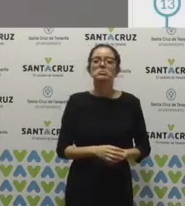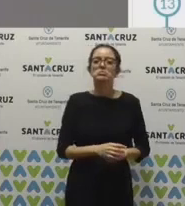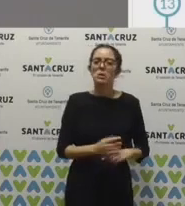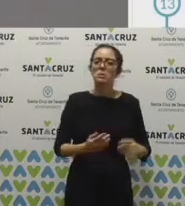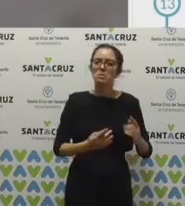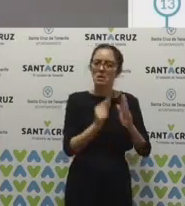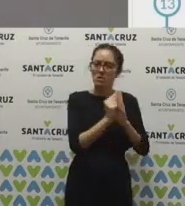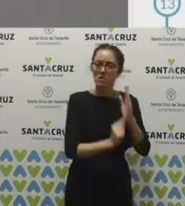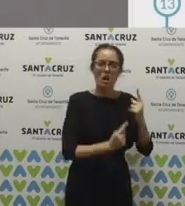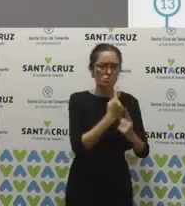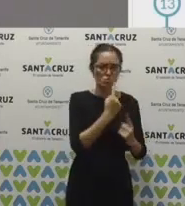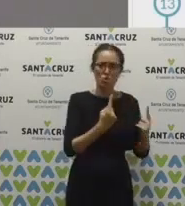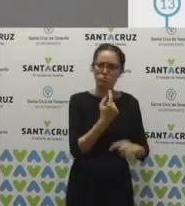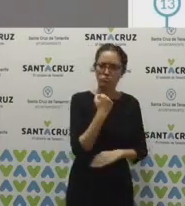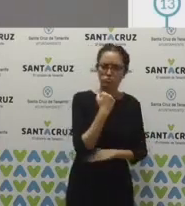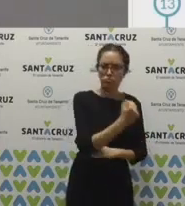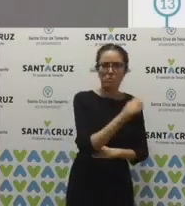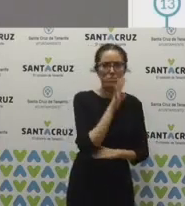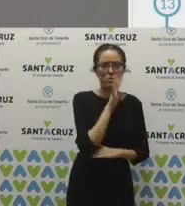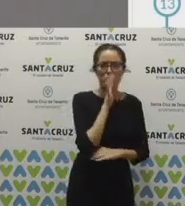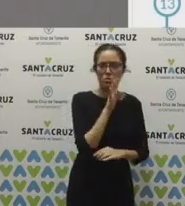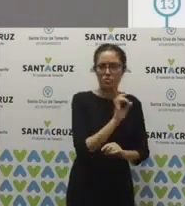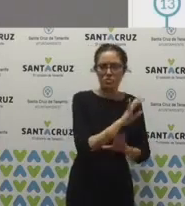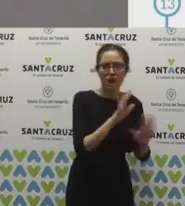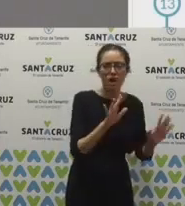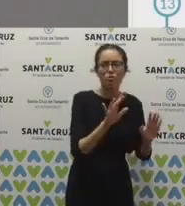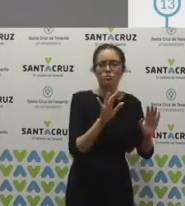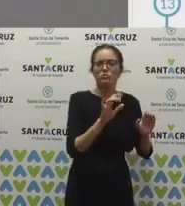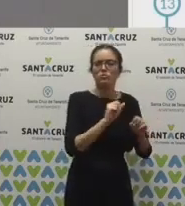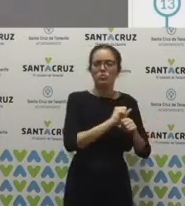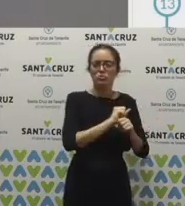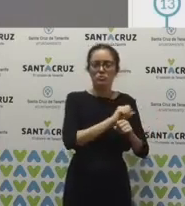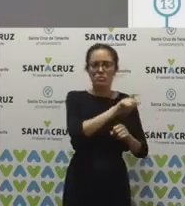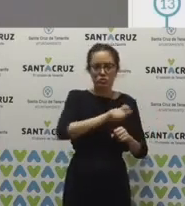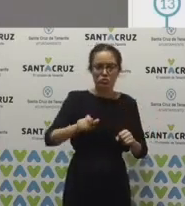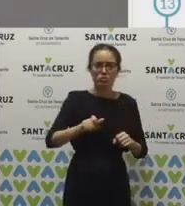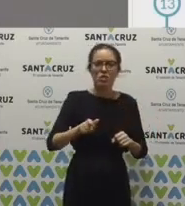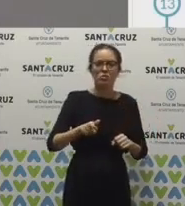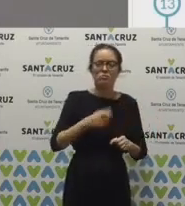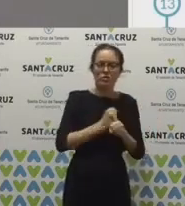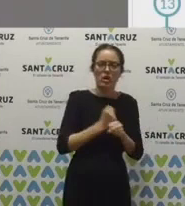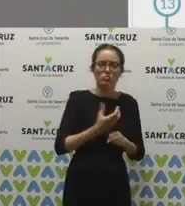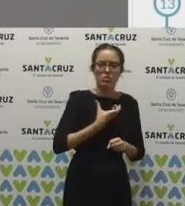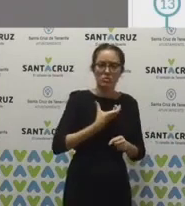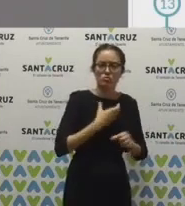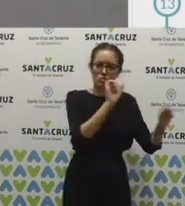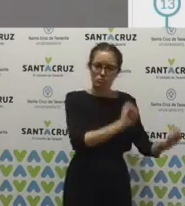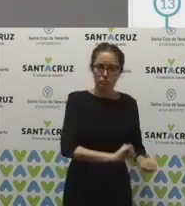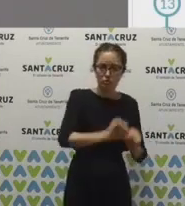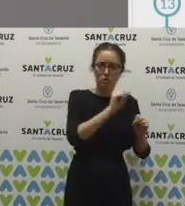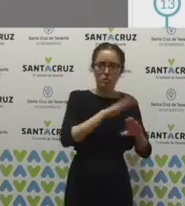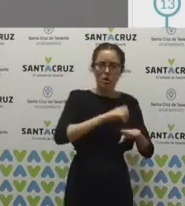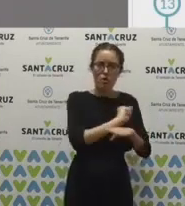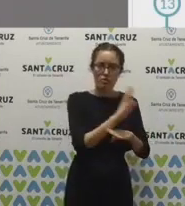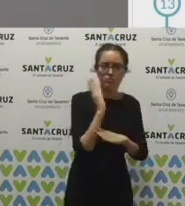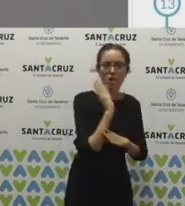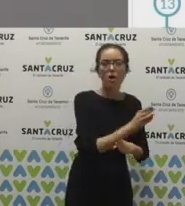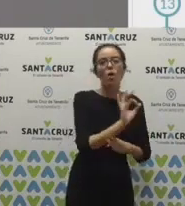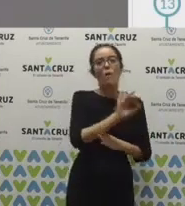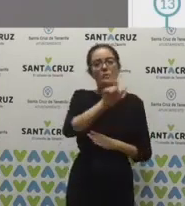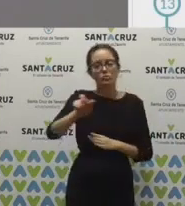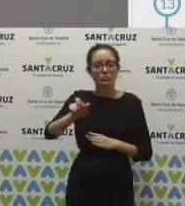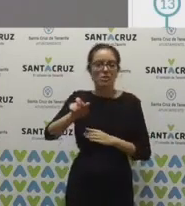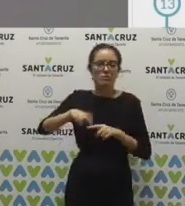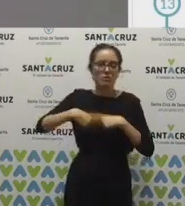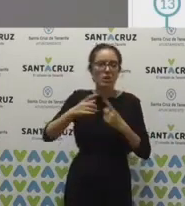porque son razonables en cuanto a dar protección al cob y 19 personal municipal ayudar a las familias y empresas a superar este complicado trance